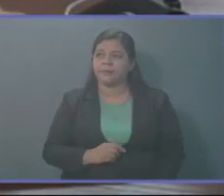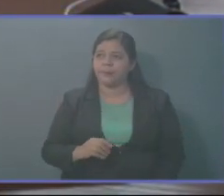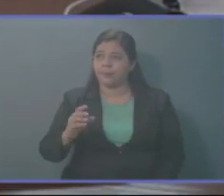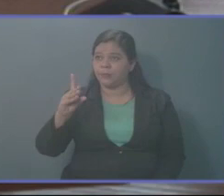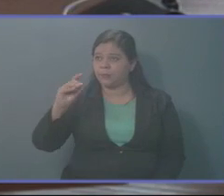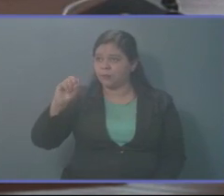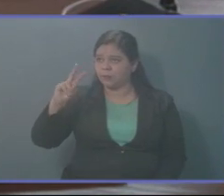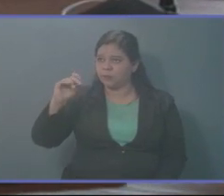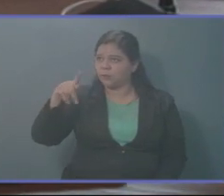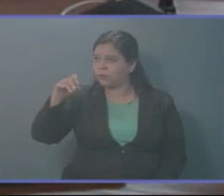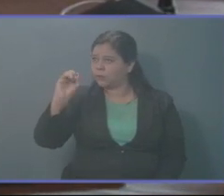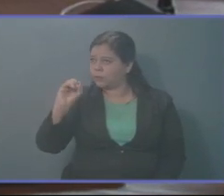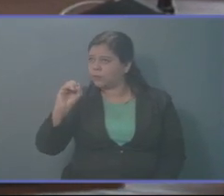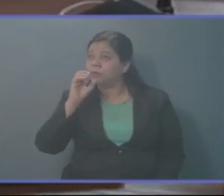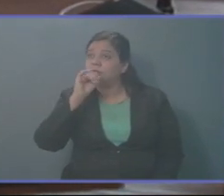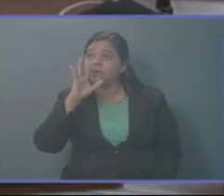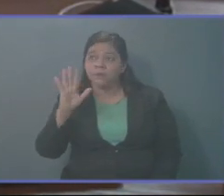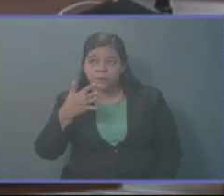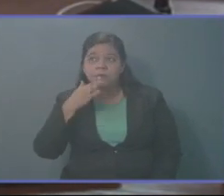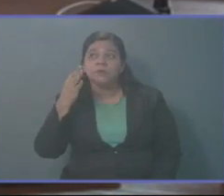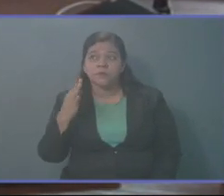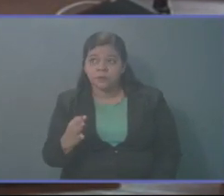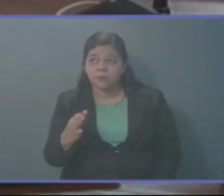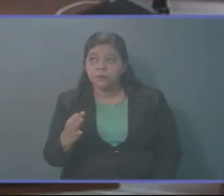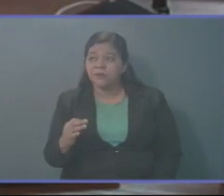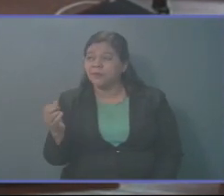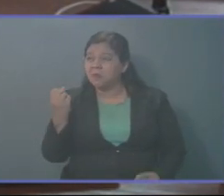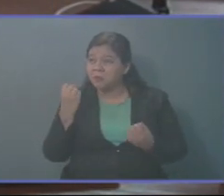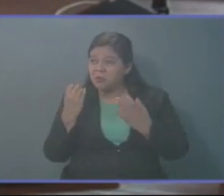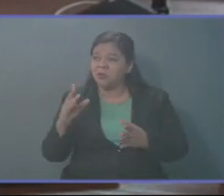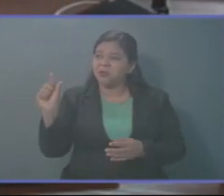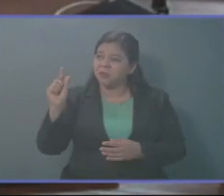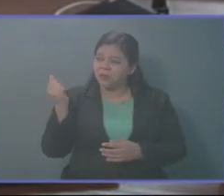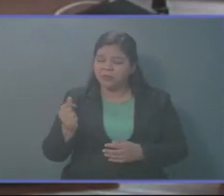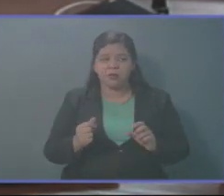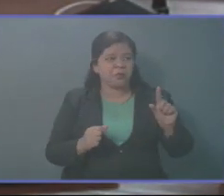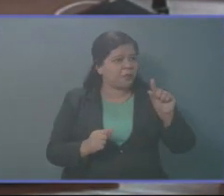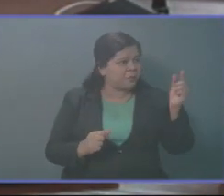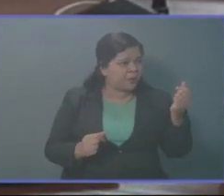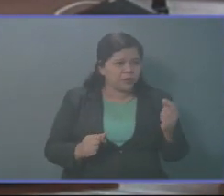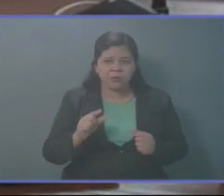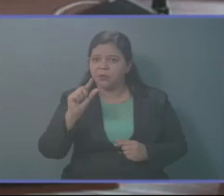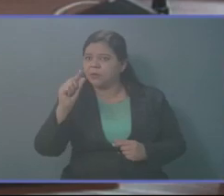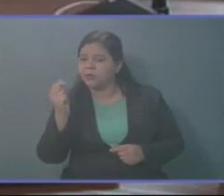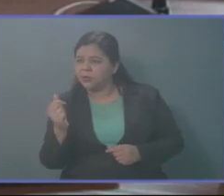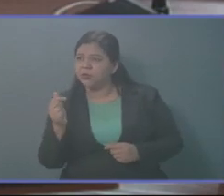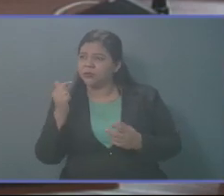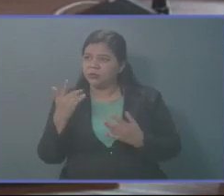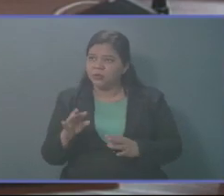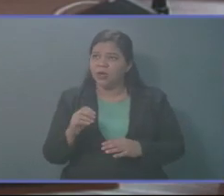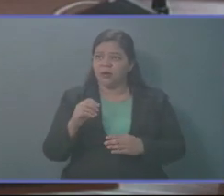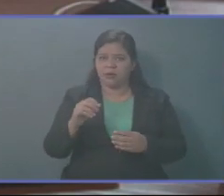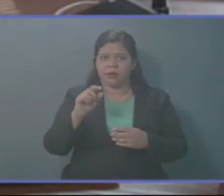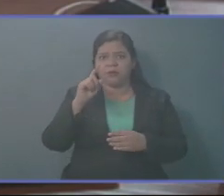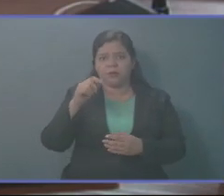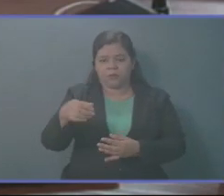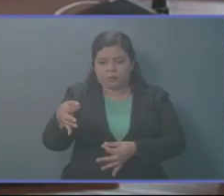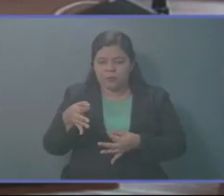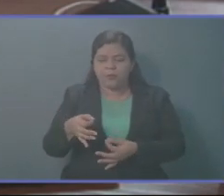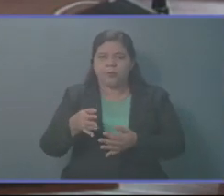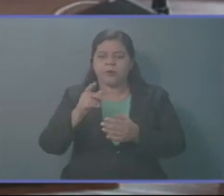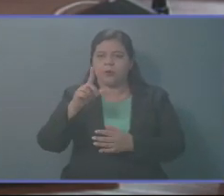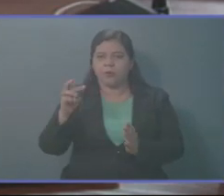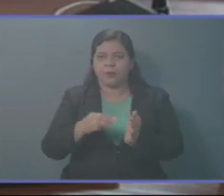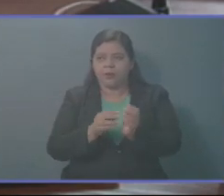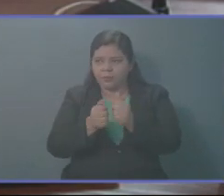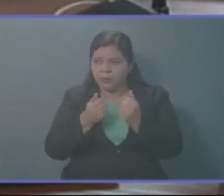Vaquerano, de que realmente mucho préstamo, máxime cuando nos están trayendo un paquete de préstamo de $1,000 millones, donde están